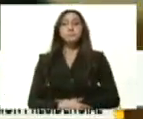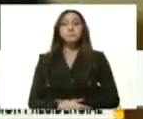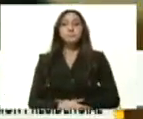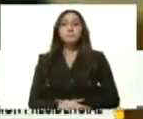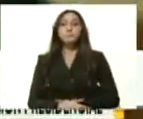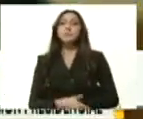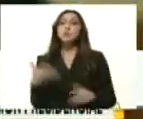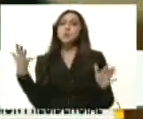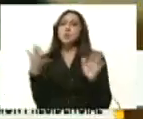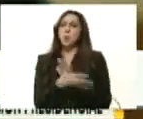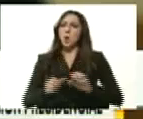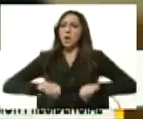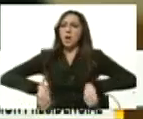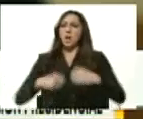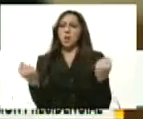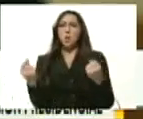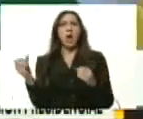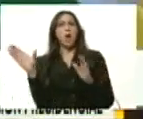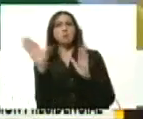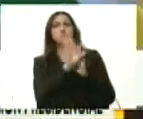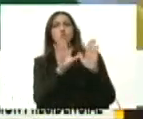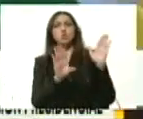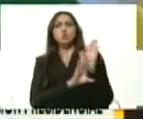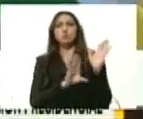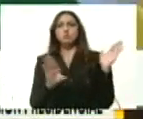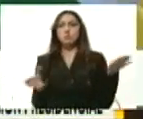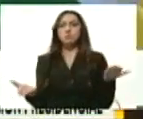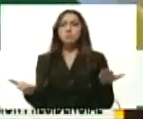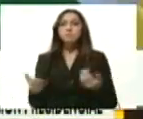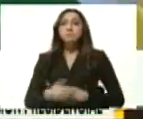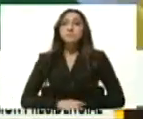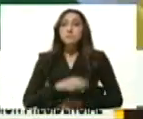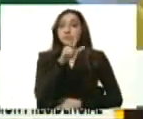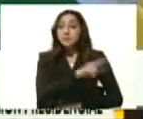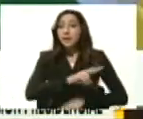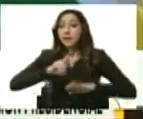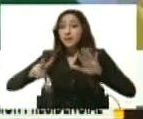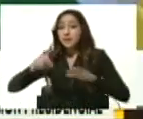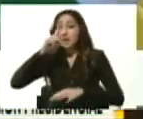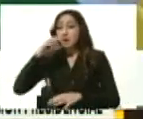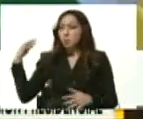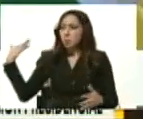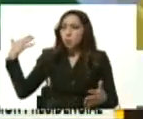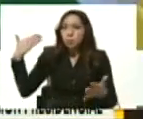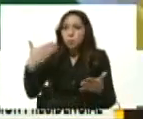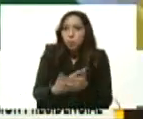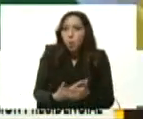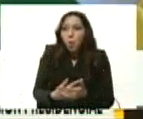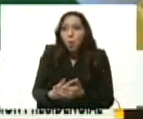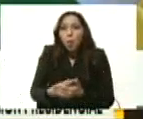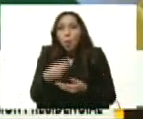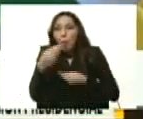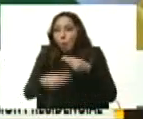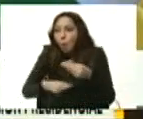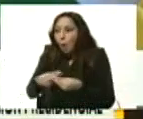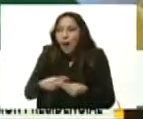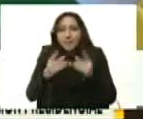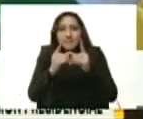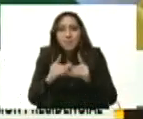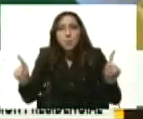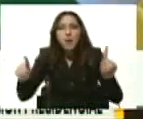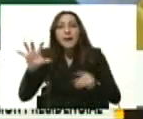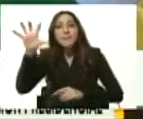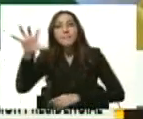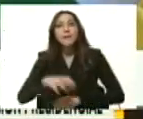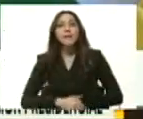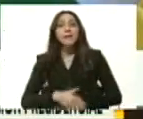Respecto a la ruptura constitucional, después de 37 años de construcción democrática, el